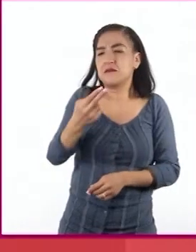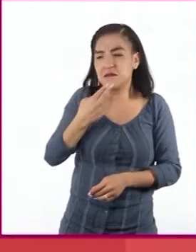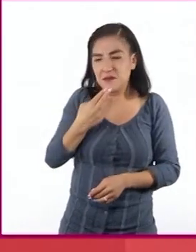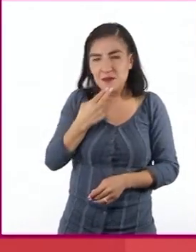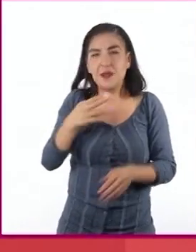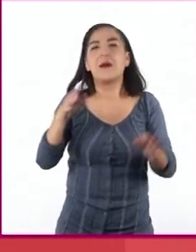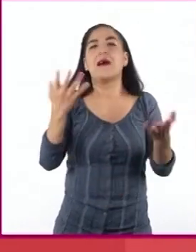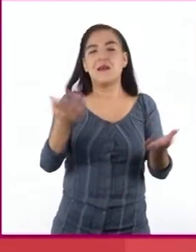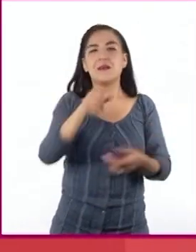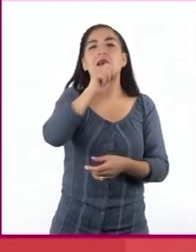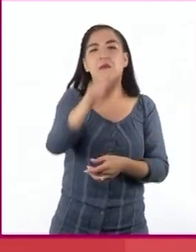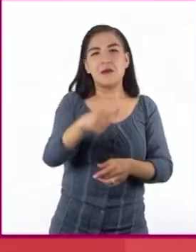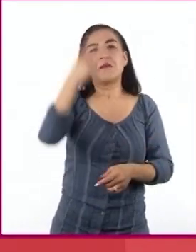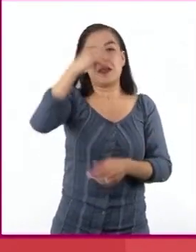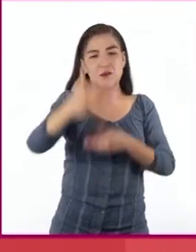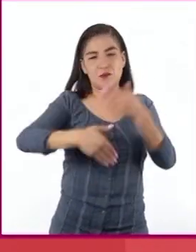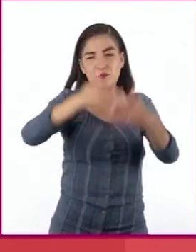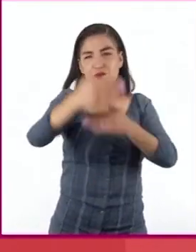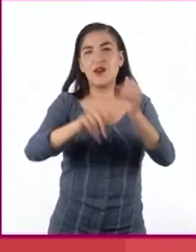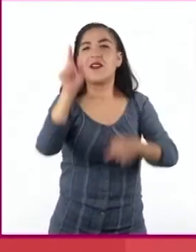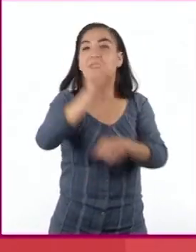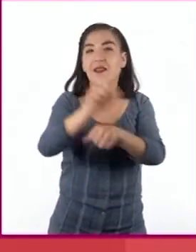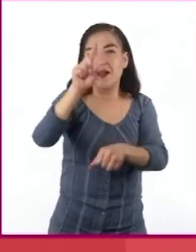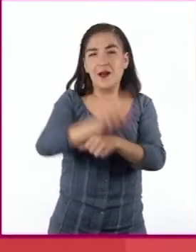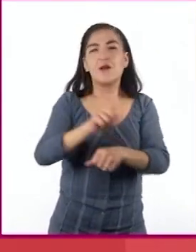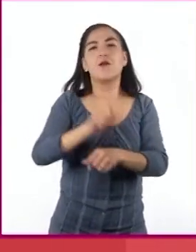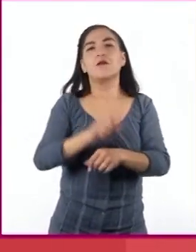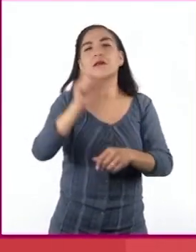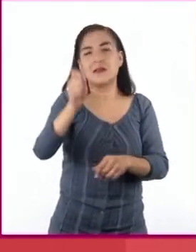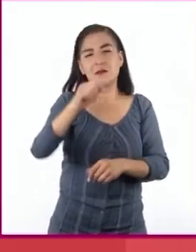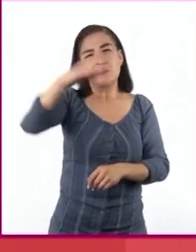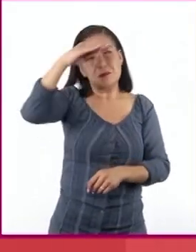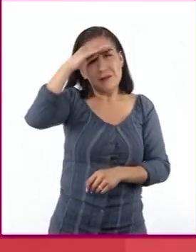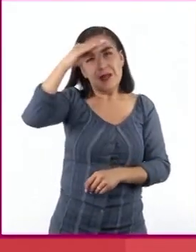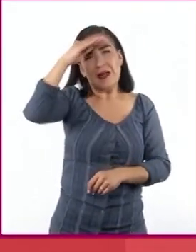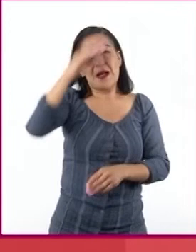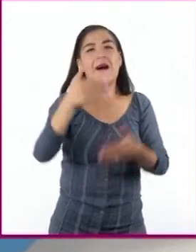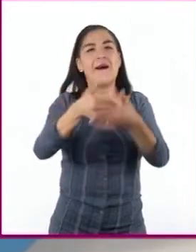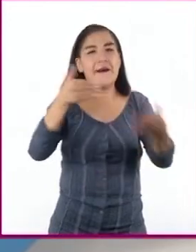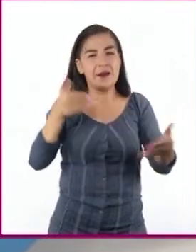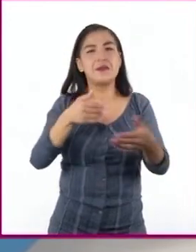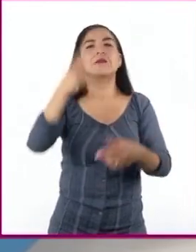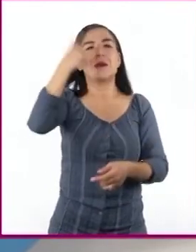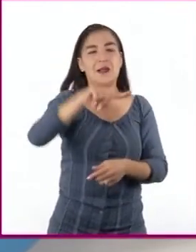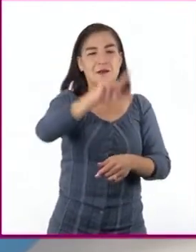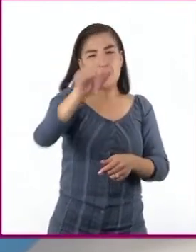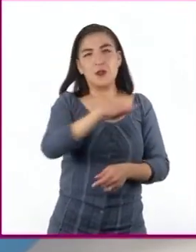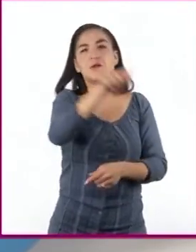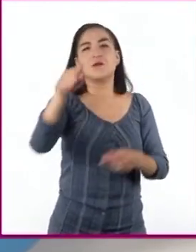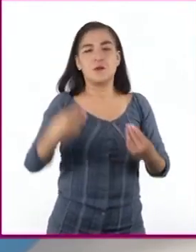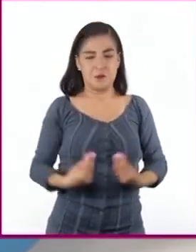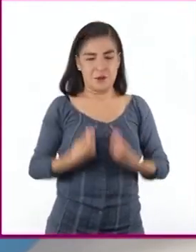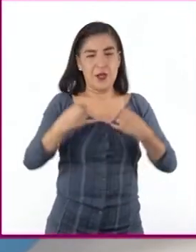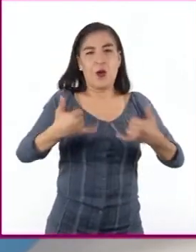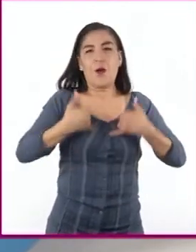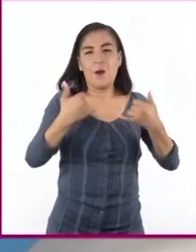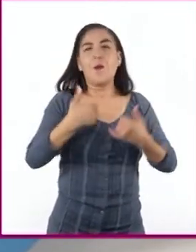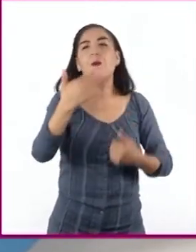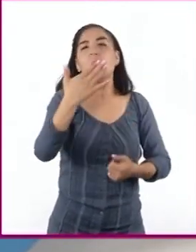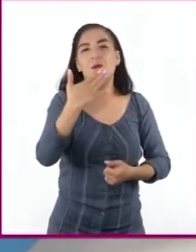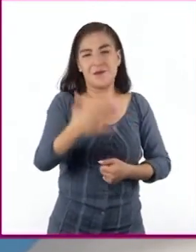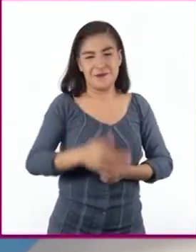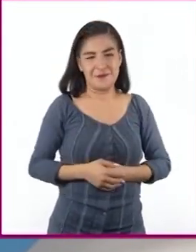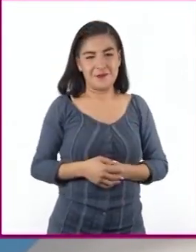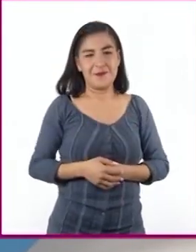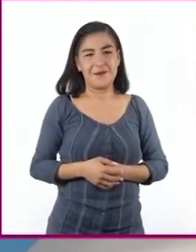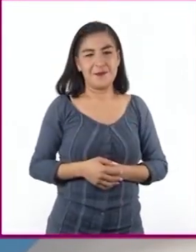una estrategia para tomar decisiones y construir su identidad. Asimismo, en el